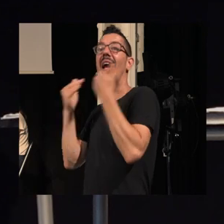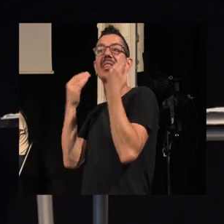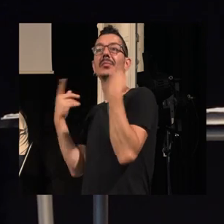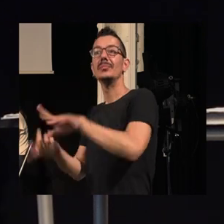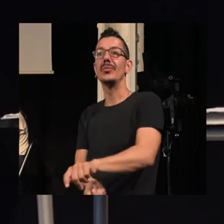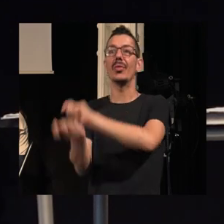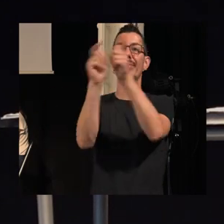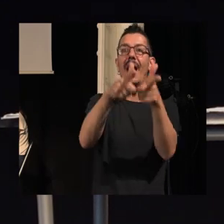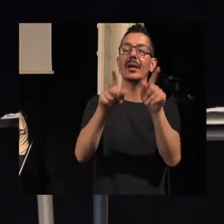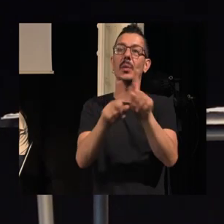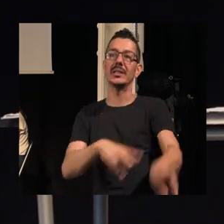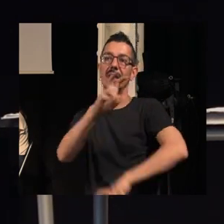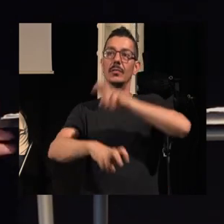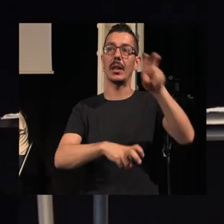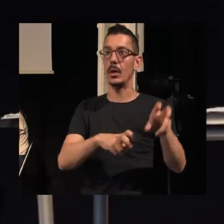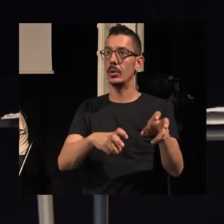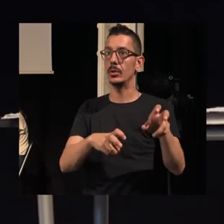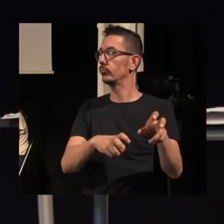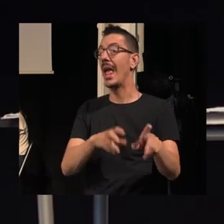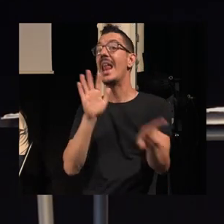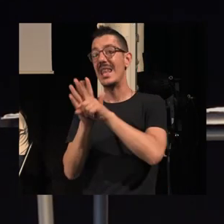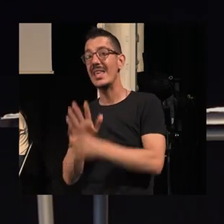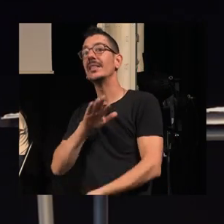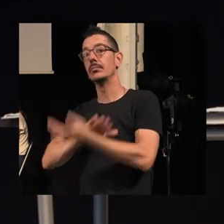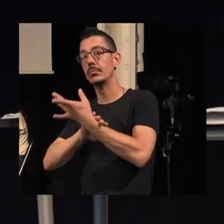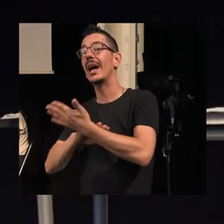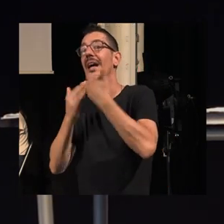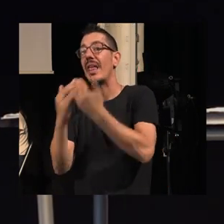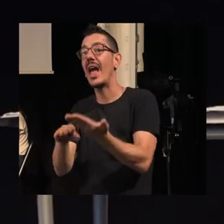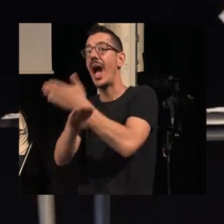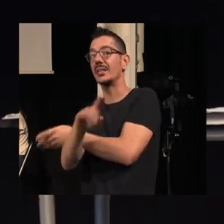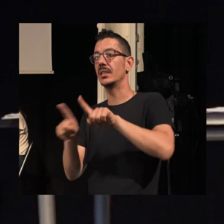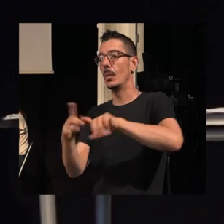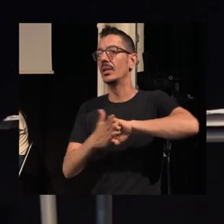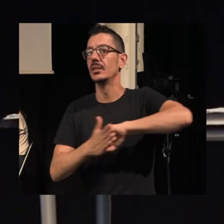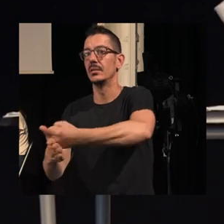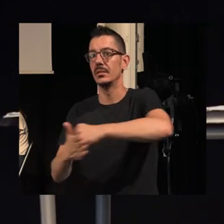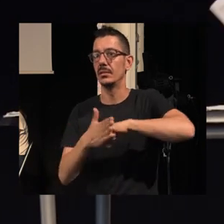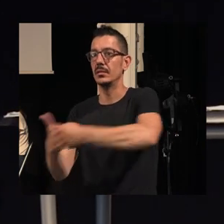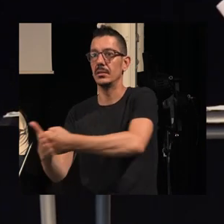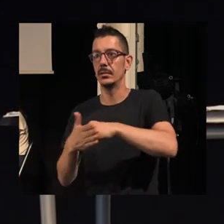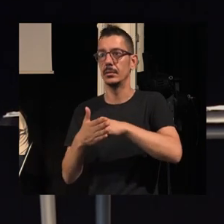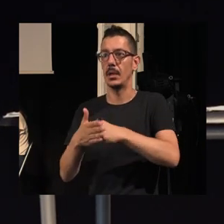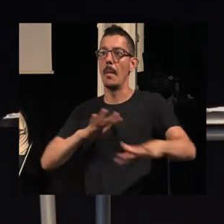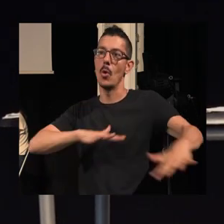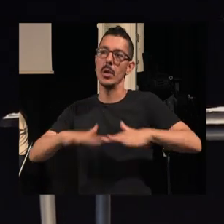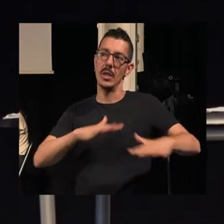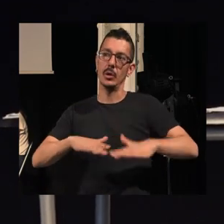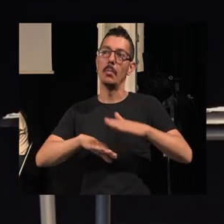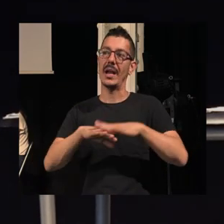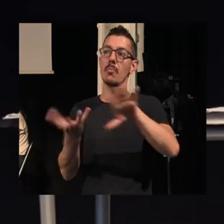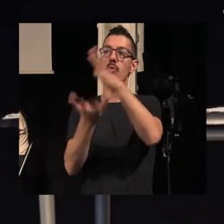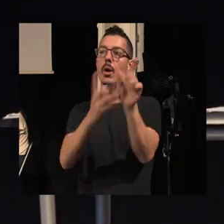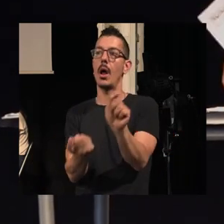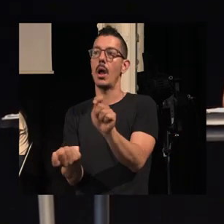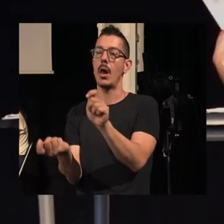se han hecho ha sido debido a esa presión que ha movido o que se está moviendo continuamente para que el mundo cambie.